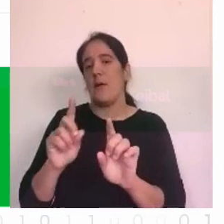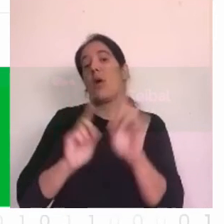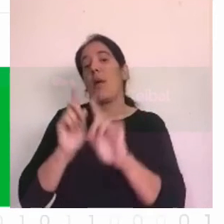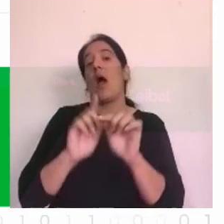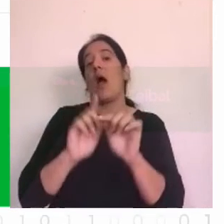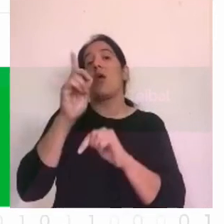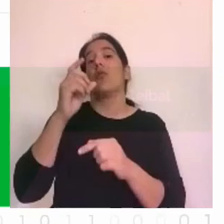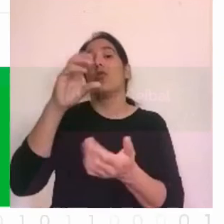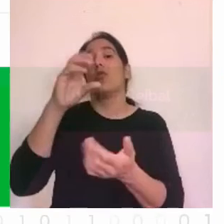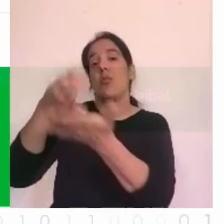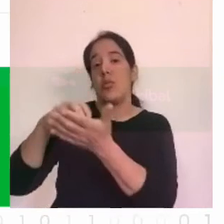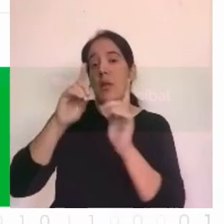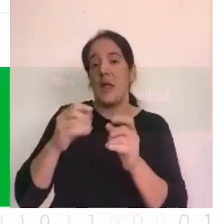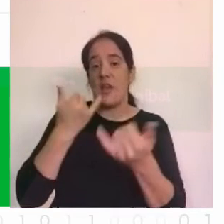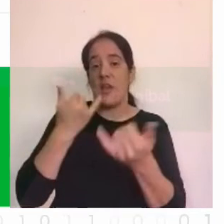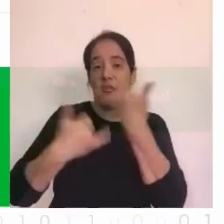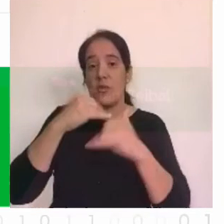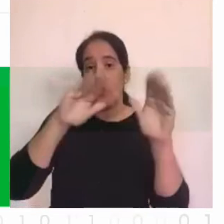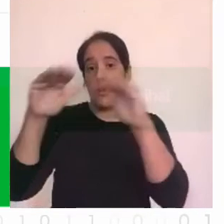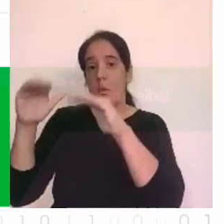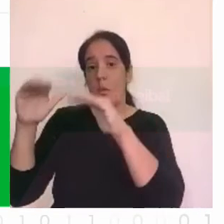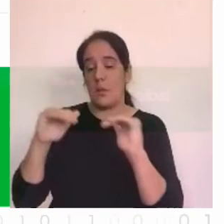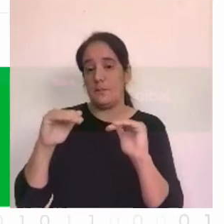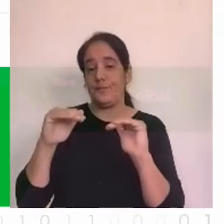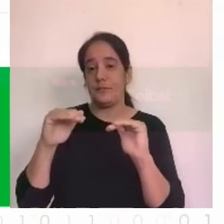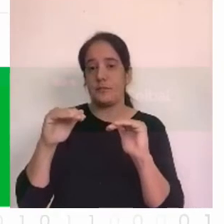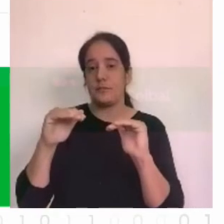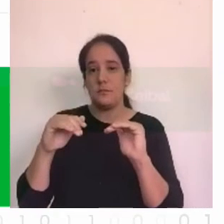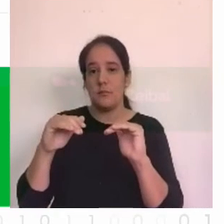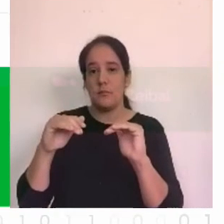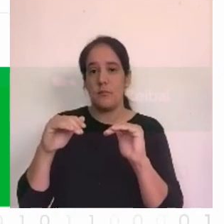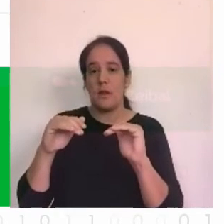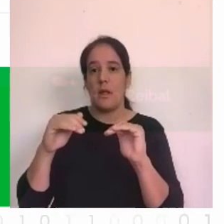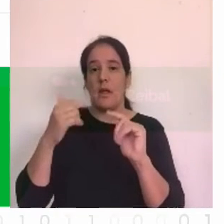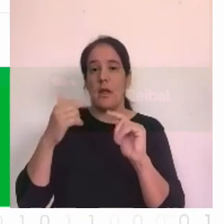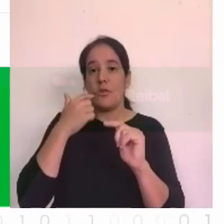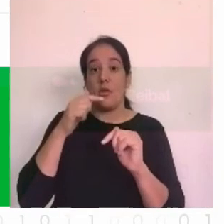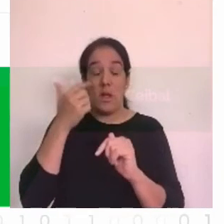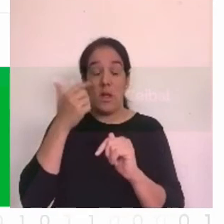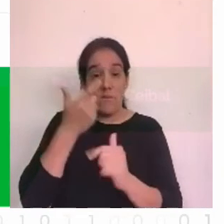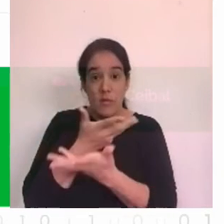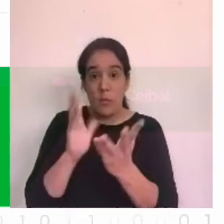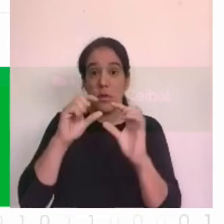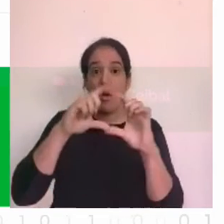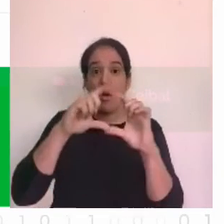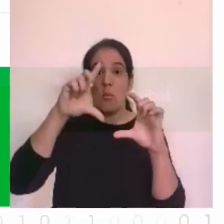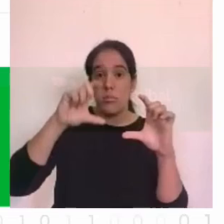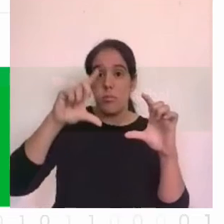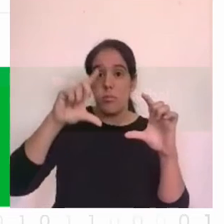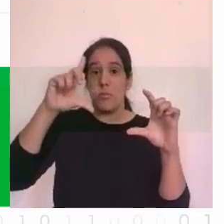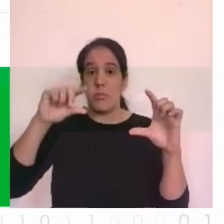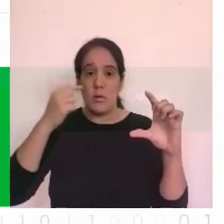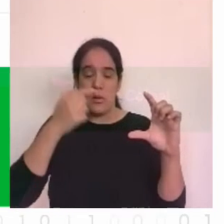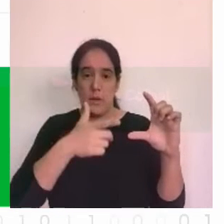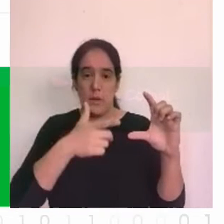Entonces, acá lo que hace el visualizador es consumir una tabla del Data Warehouse, una tabla que se va a